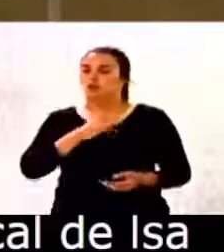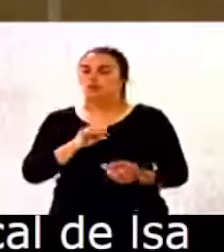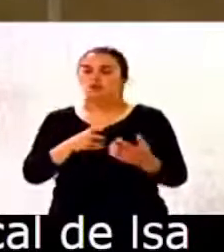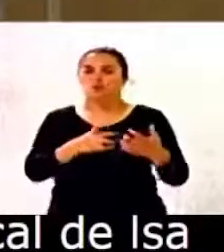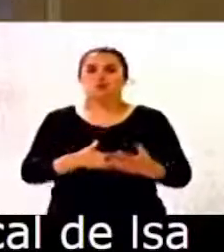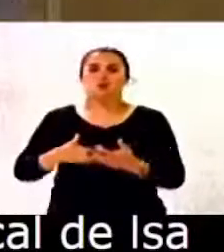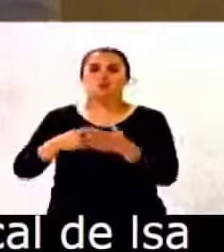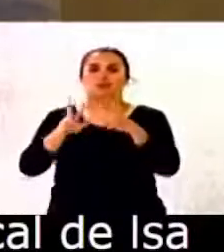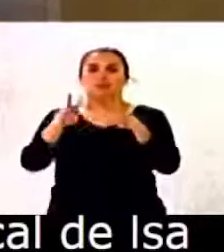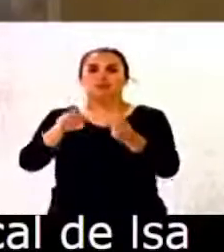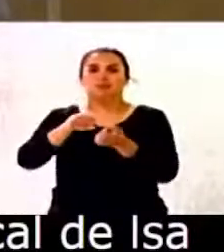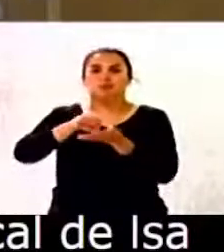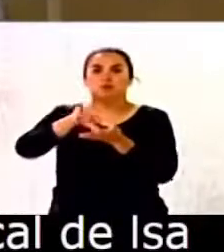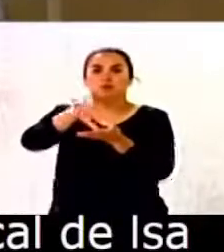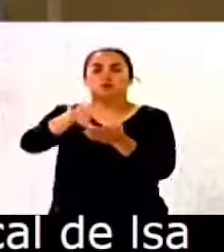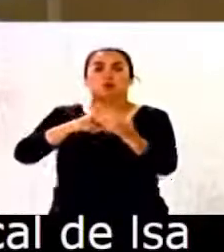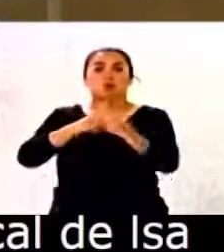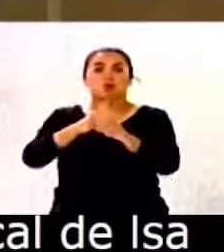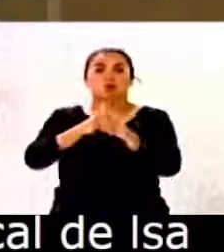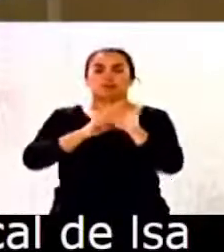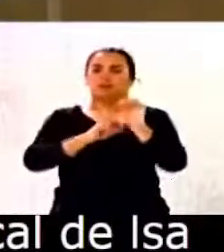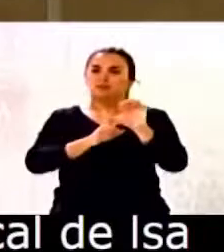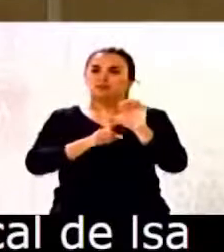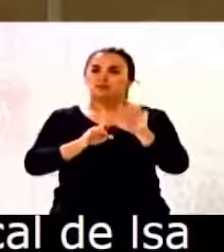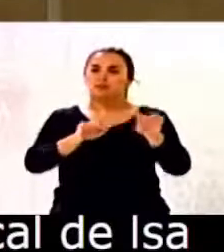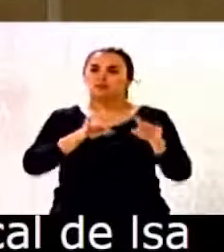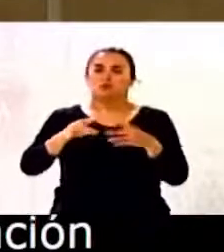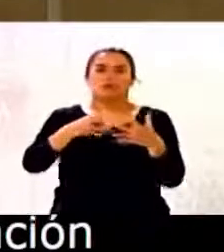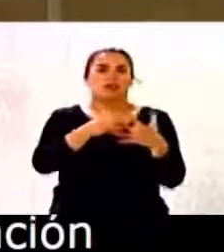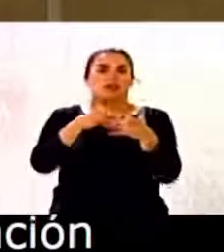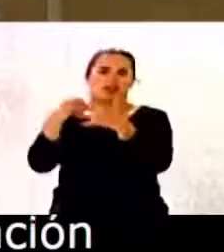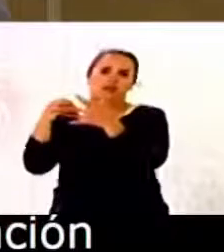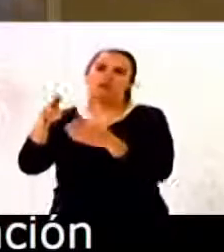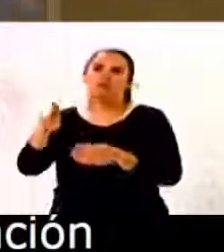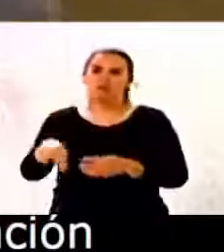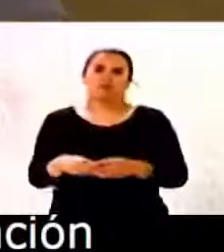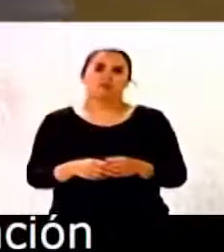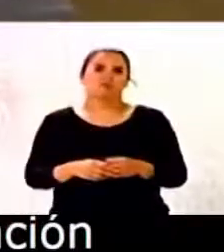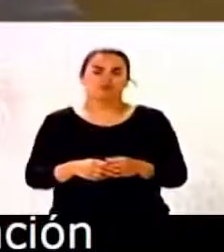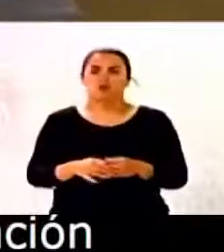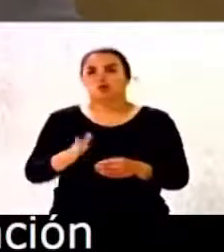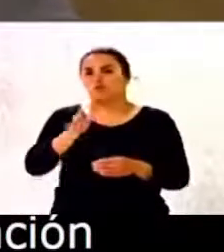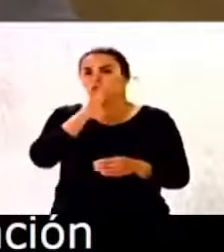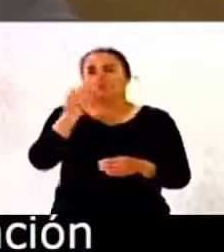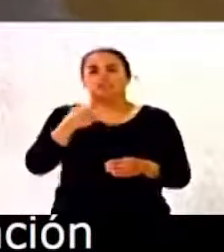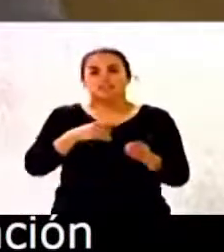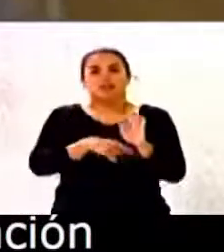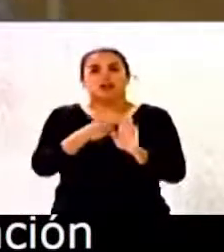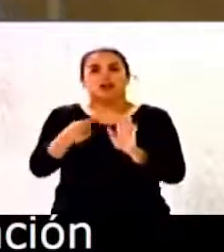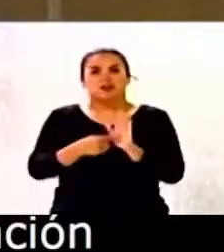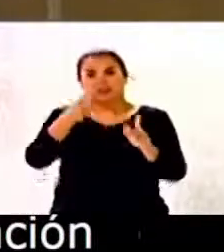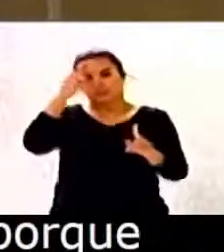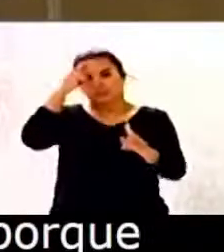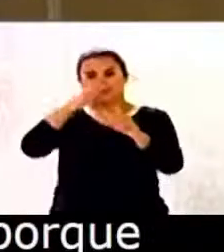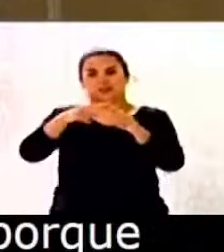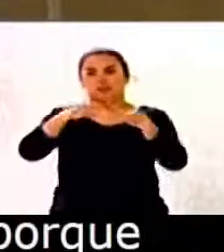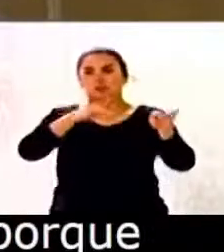la despoblación, Extremadura es una región pionera. Primero porque ya cuenta con la Ley de Reto